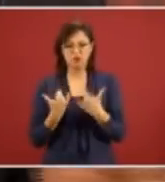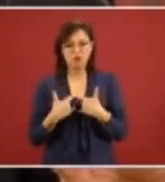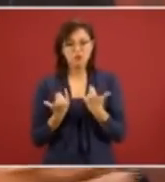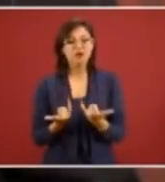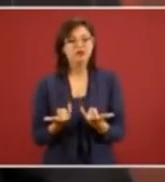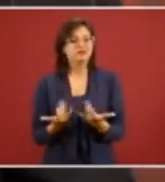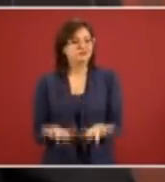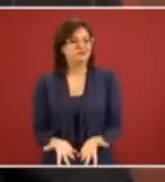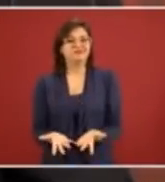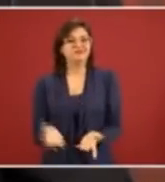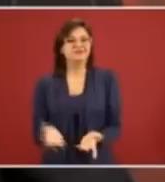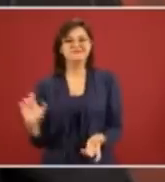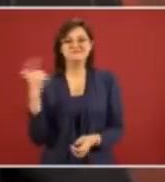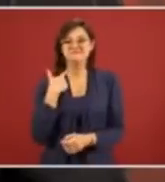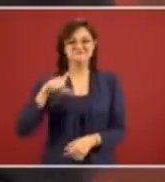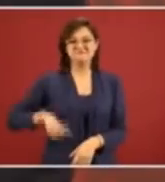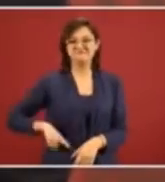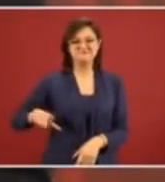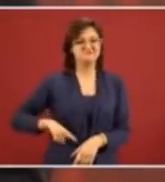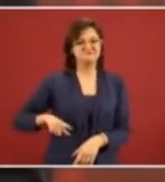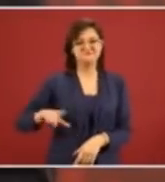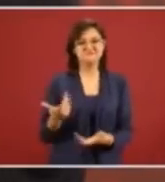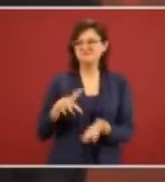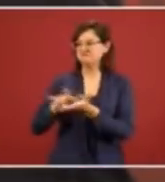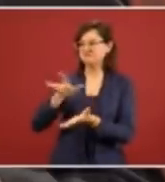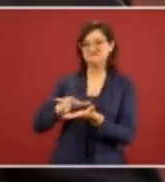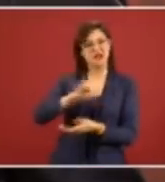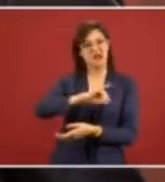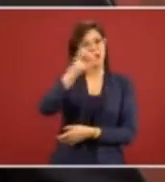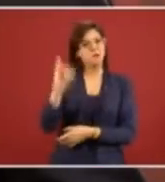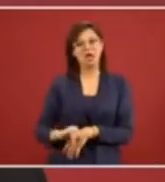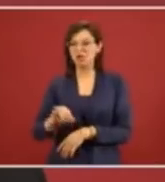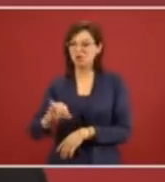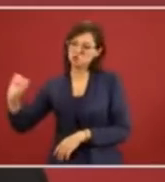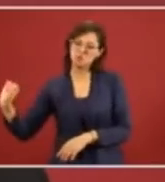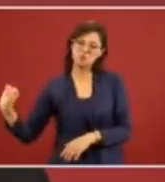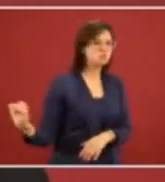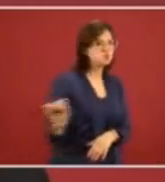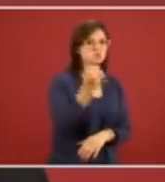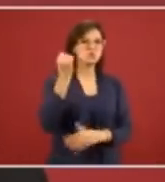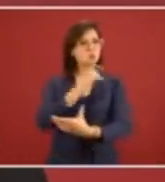nunca hicieron, le dieron la espalda a los jóvenes.